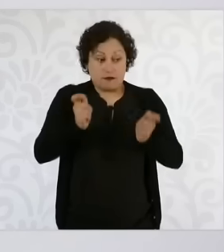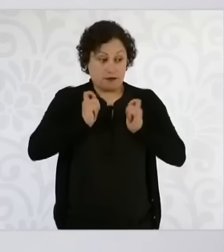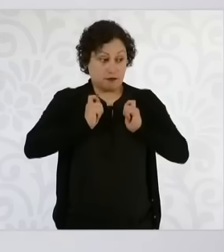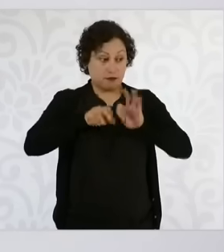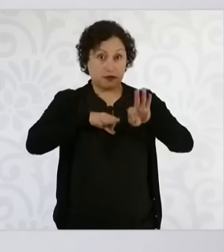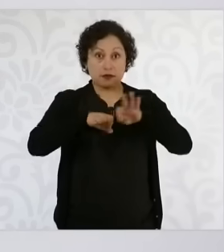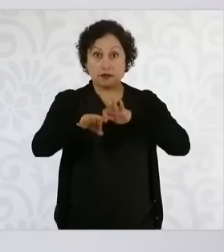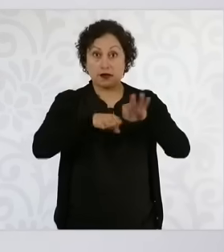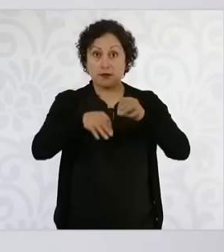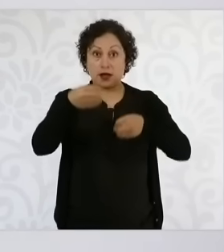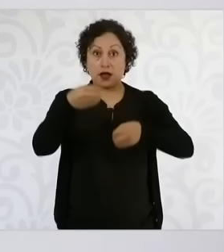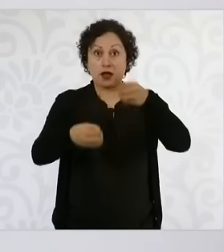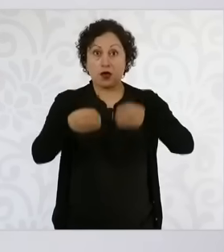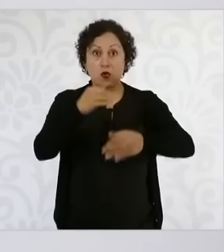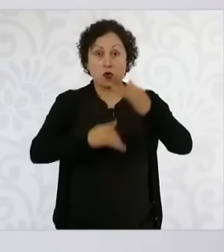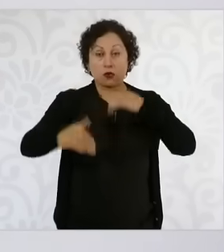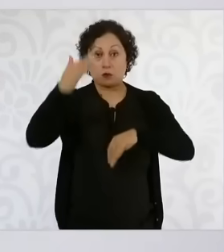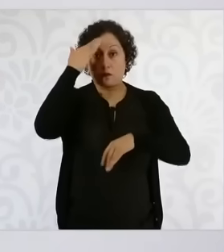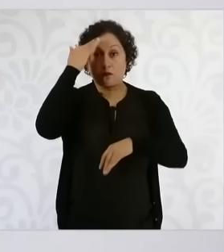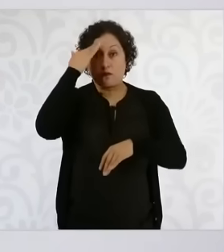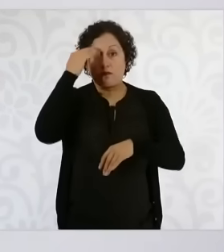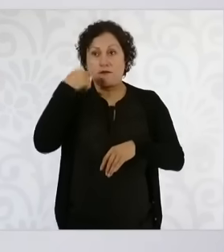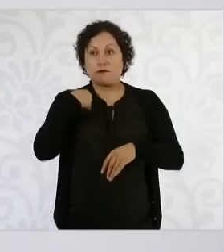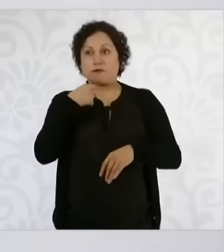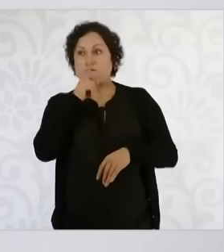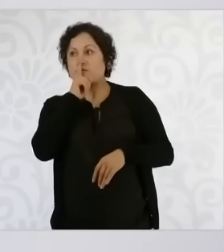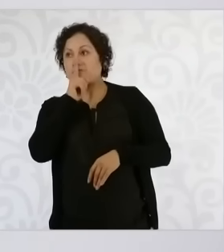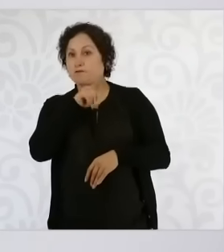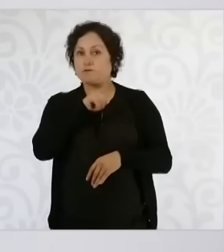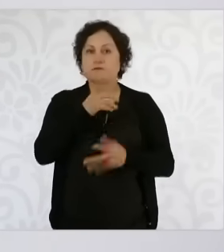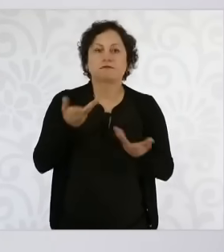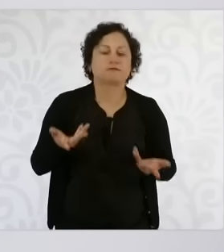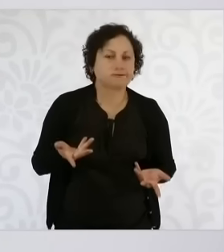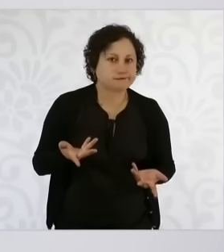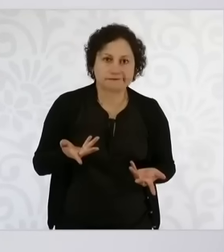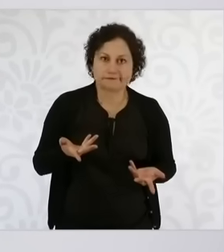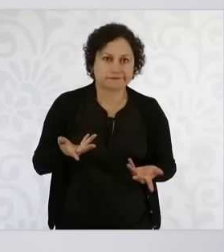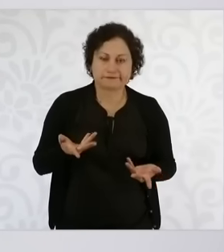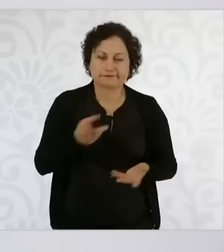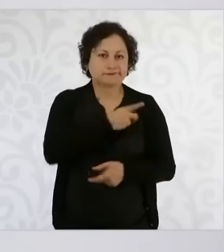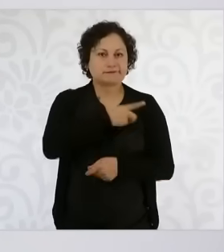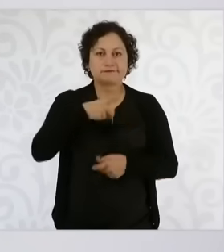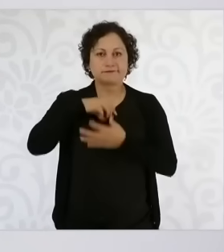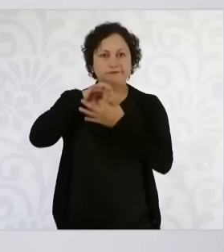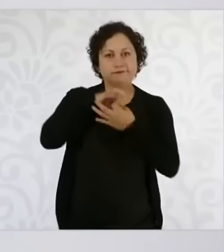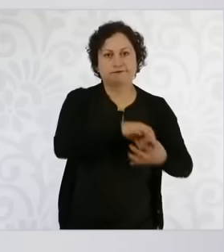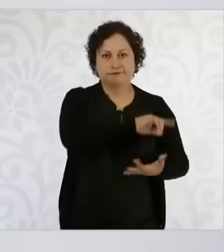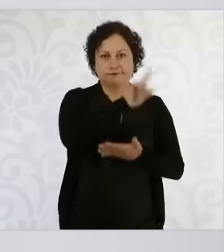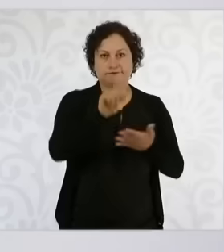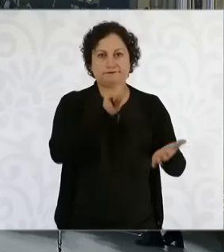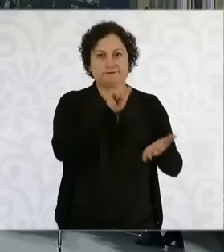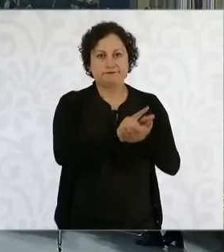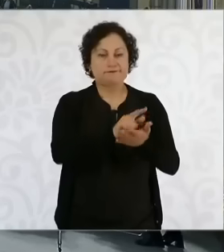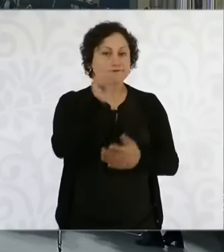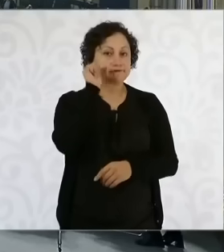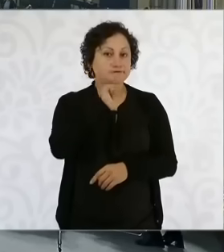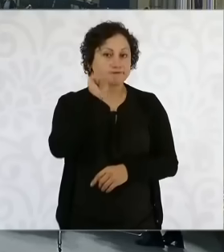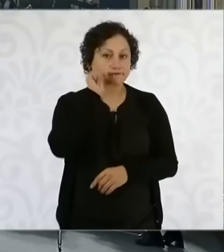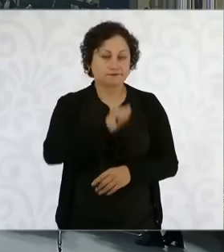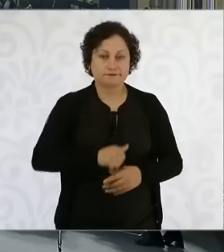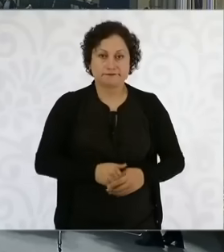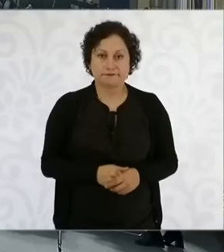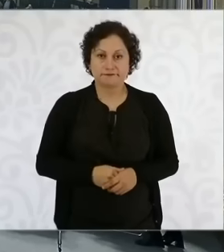aceptar que se declare inconstitucional algo que no esté en el marco de la Corte.